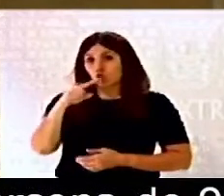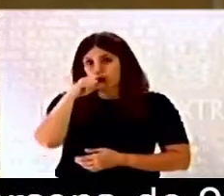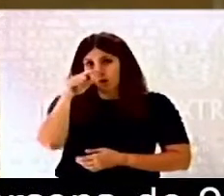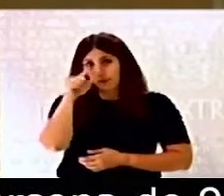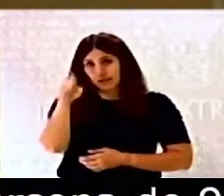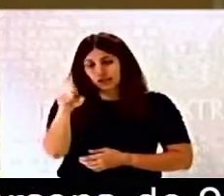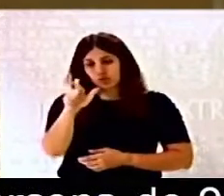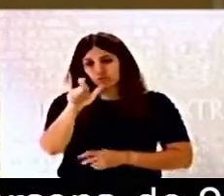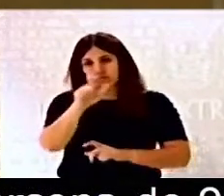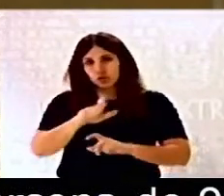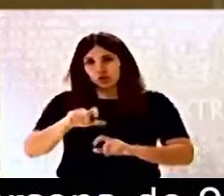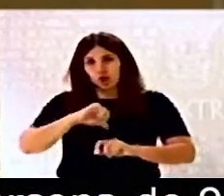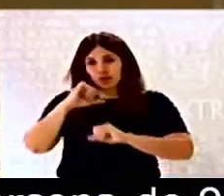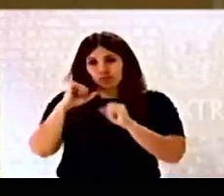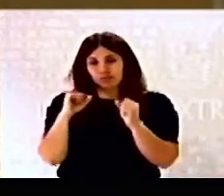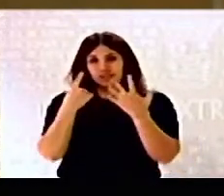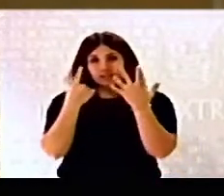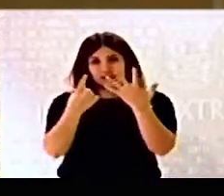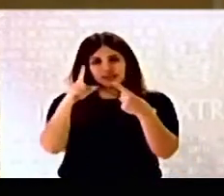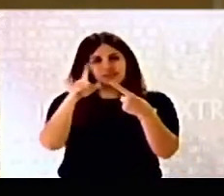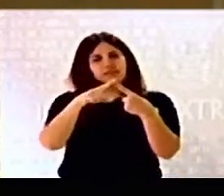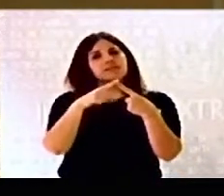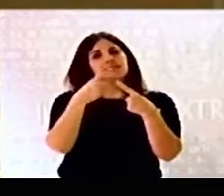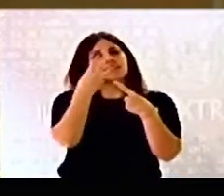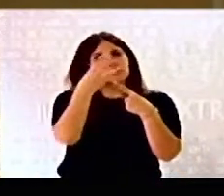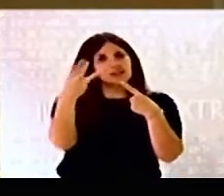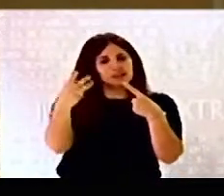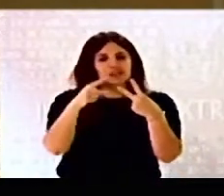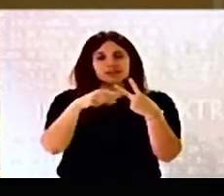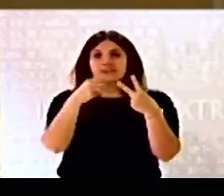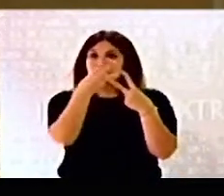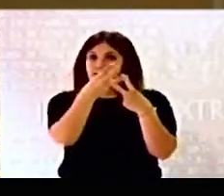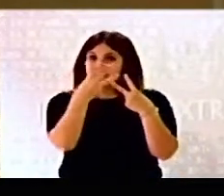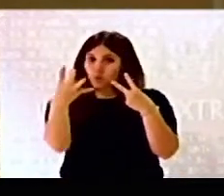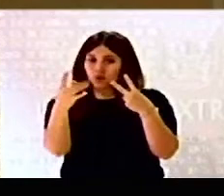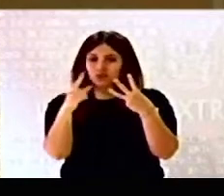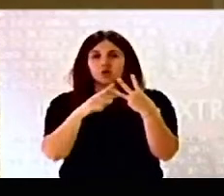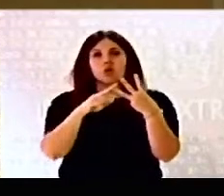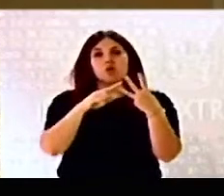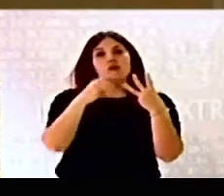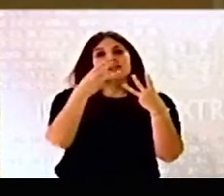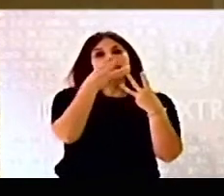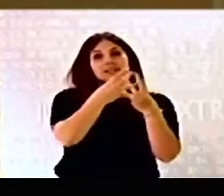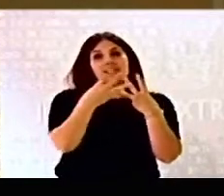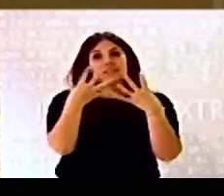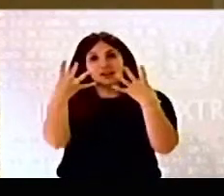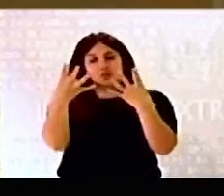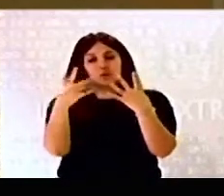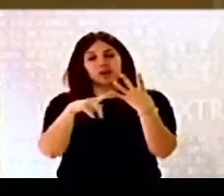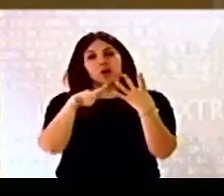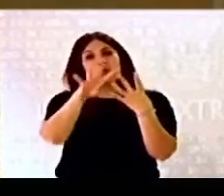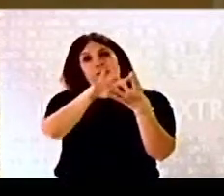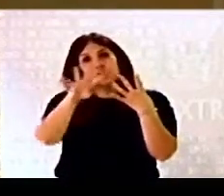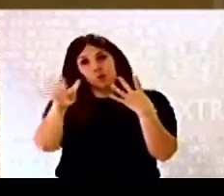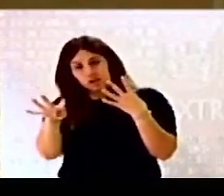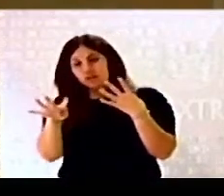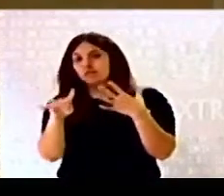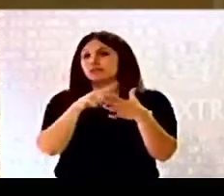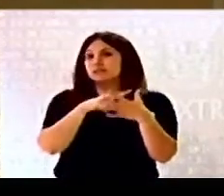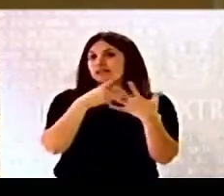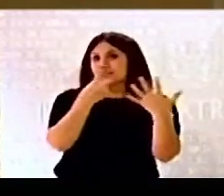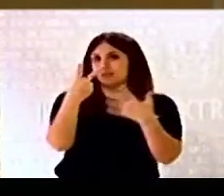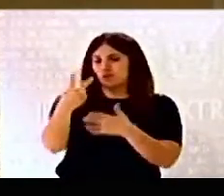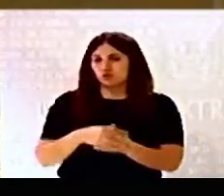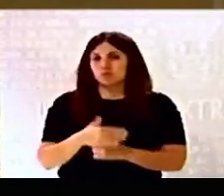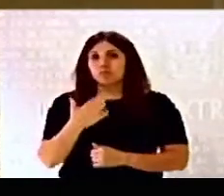6 ingresados de edades de 33, 34, 39, 44 y 62. En